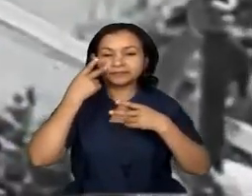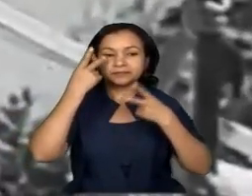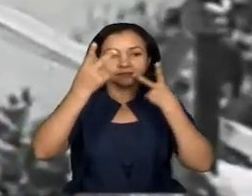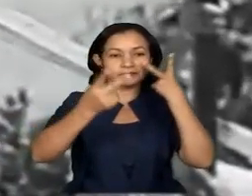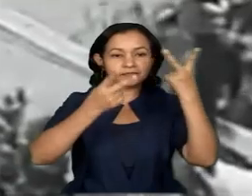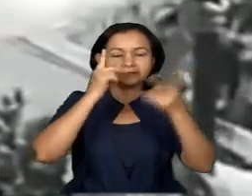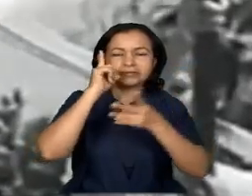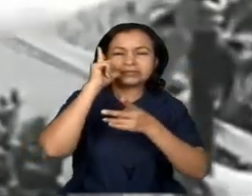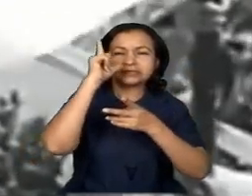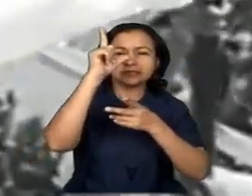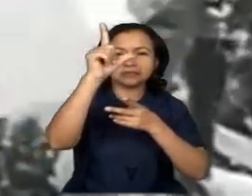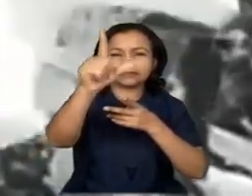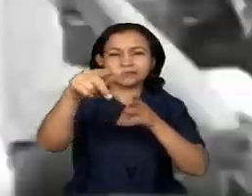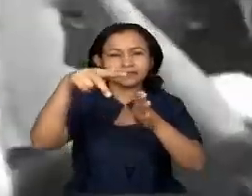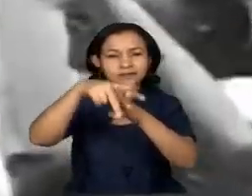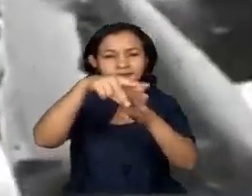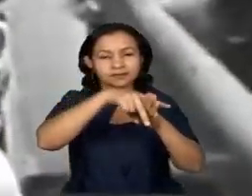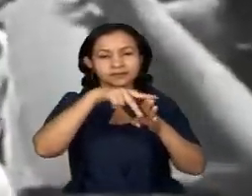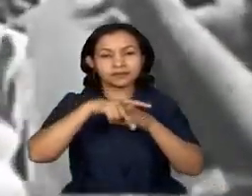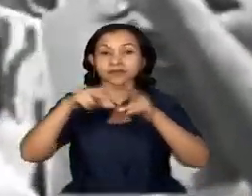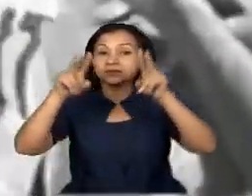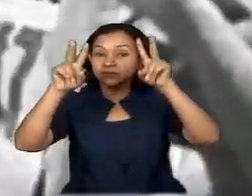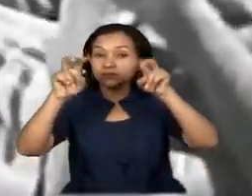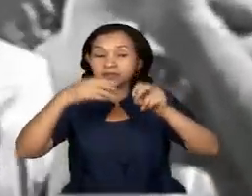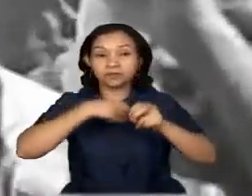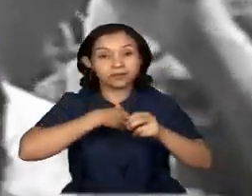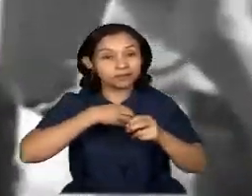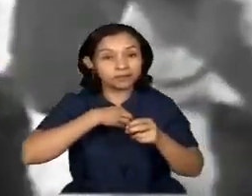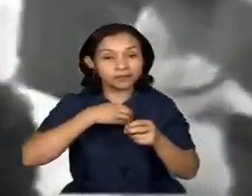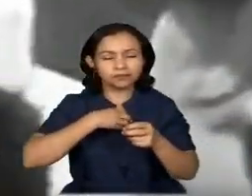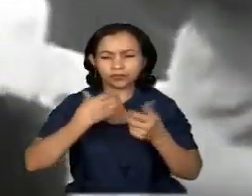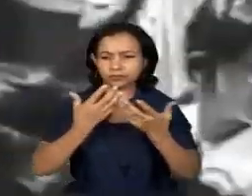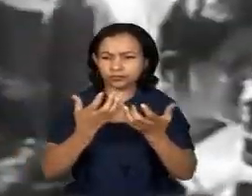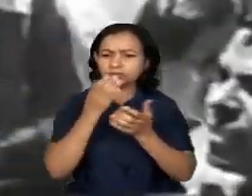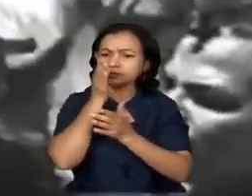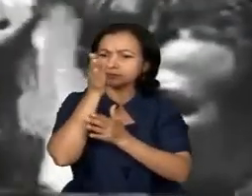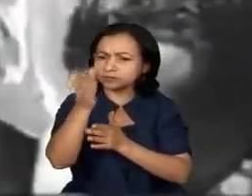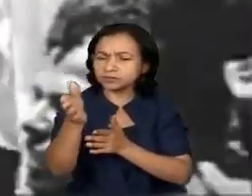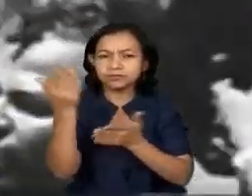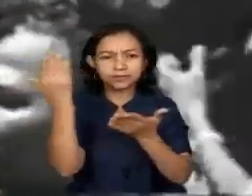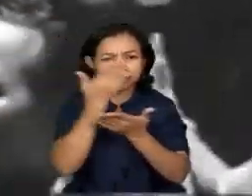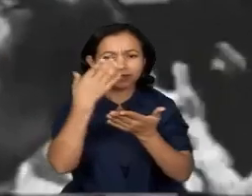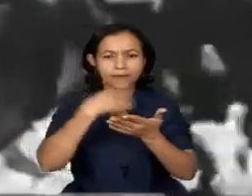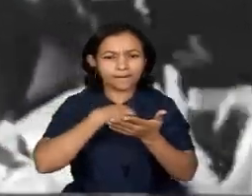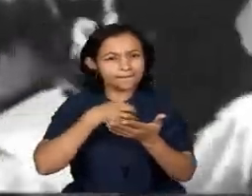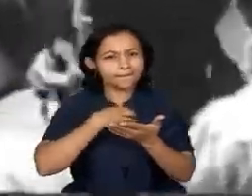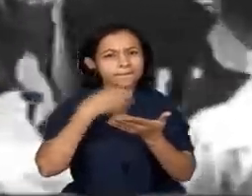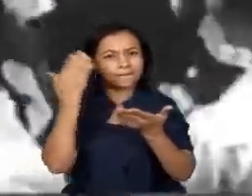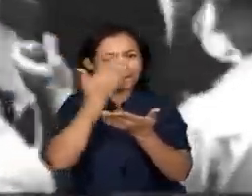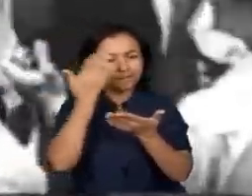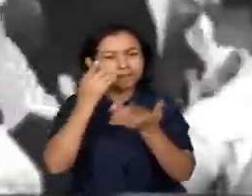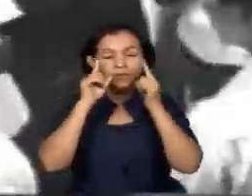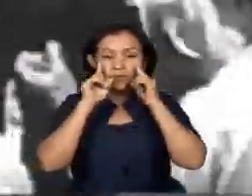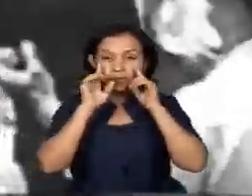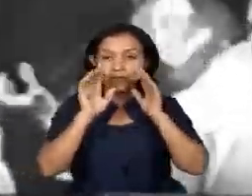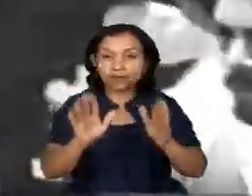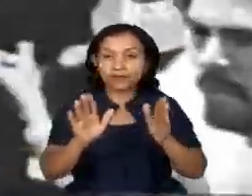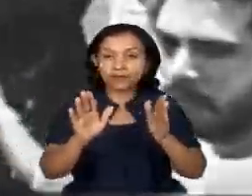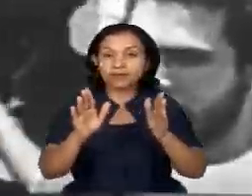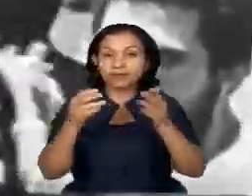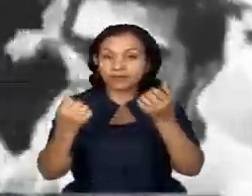oportunidad de conversar, es que es una cuestión de tema de ellos. Yo tengo que ir allí, yo voy para allá, y eso es de nosotros, y lo vamos y lo cuidan, y van